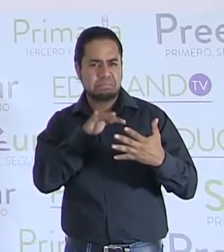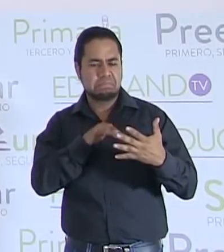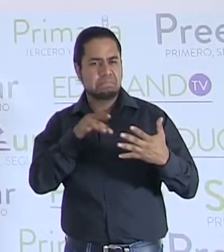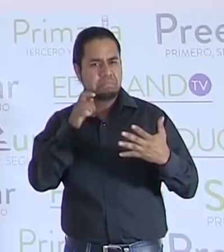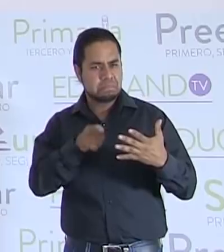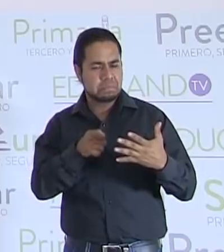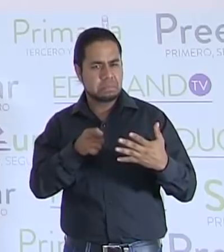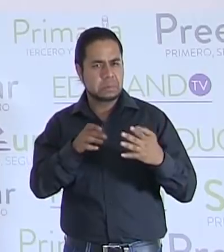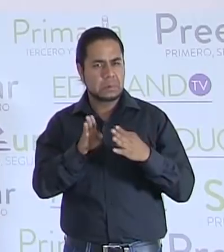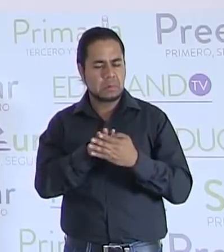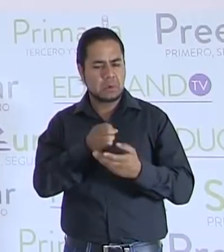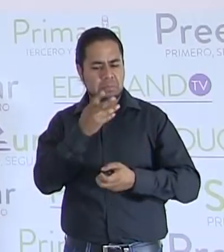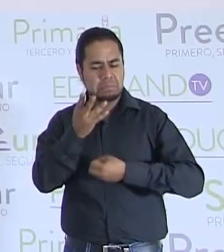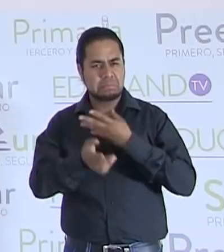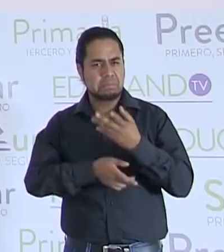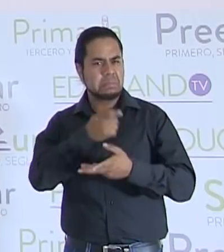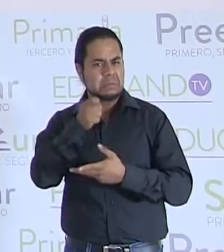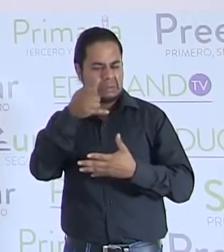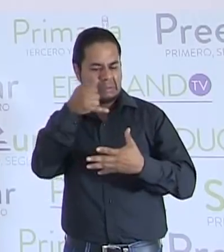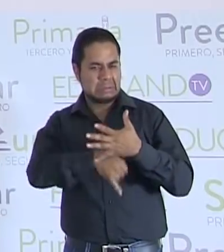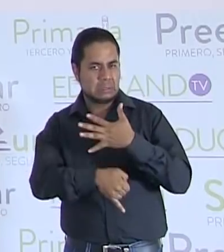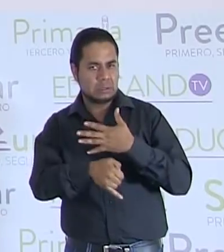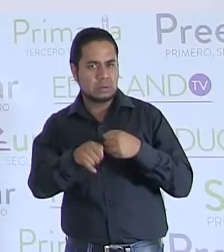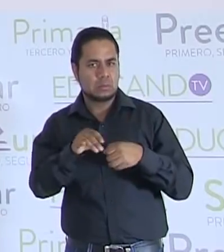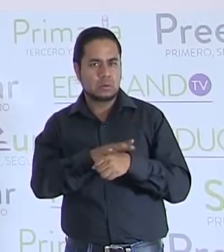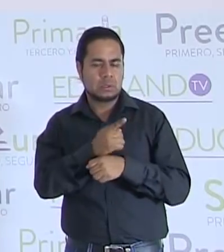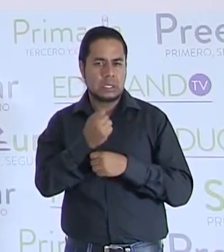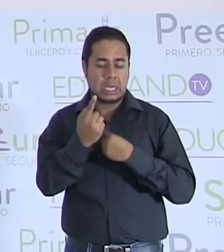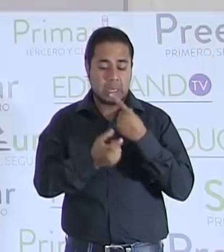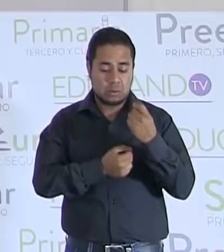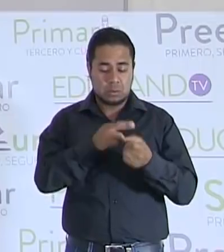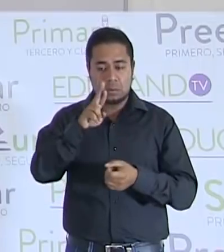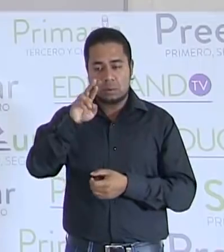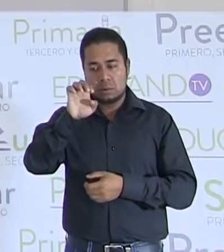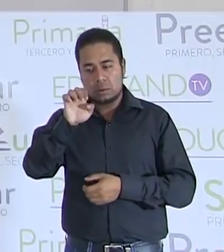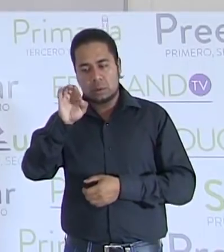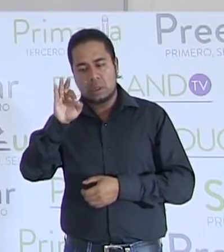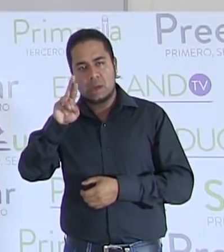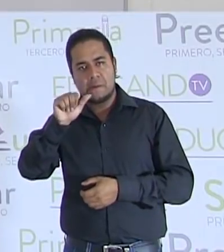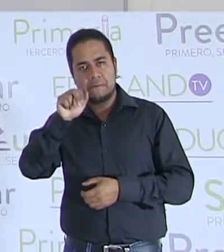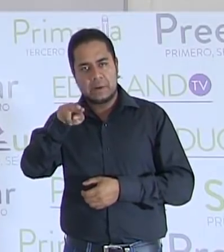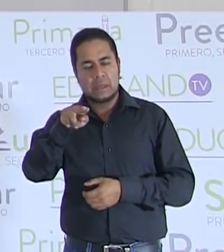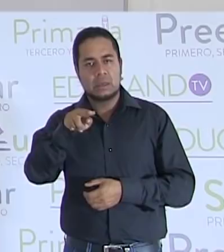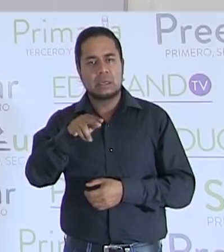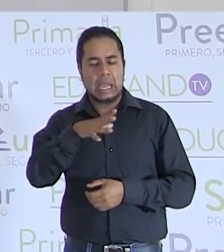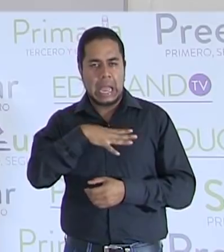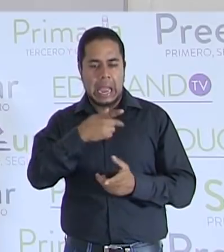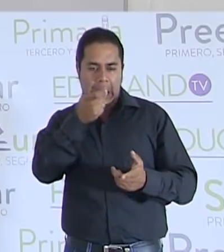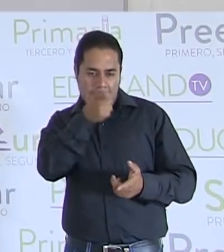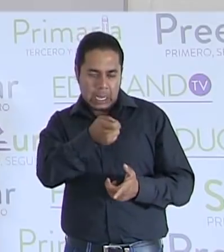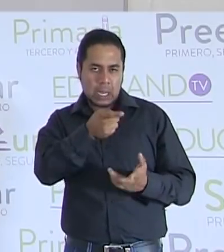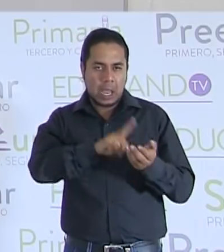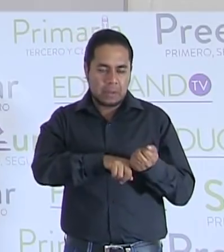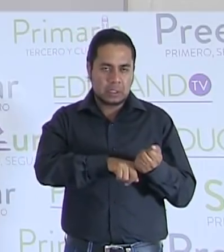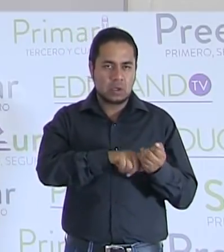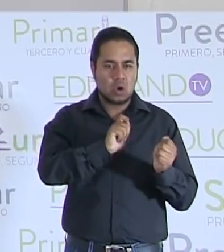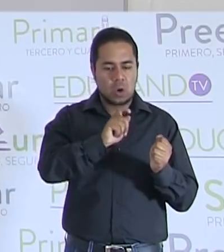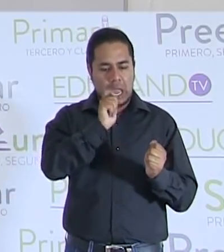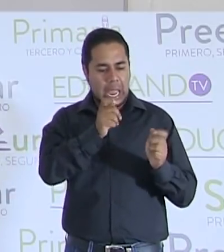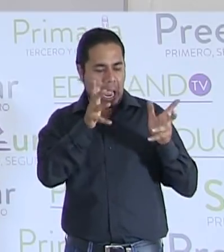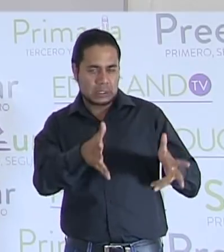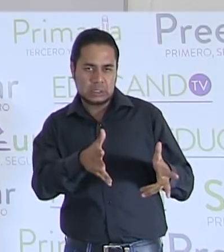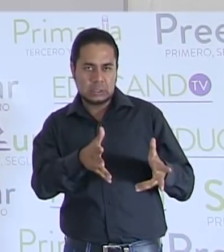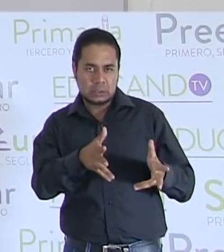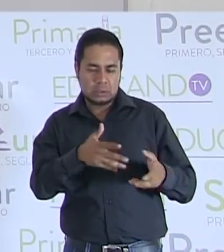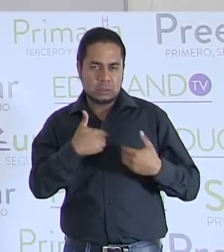que hacerlo de manera implícita, porque hay refranes que tienen significado implícito y explícito, pero hay